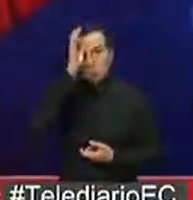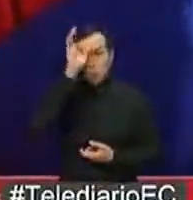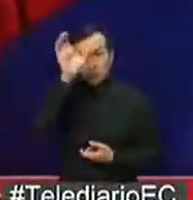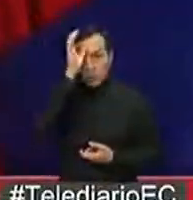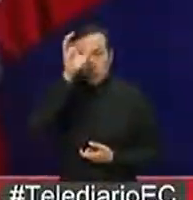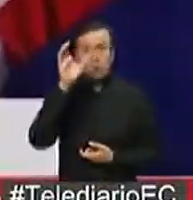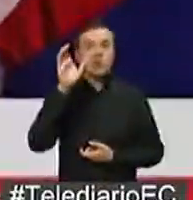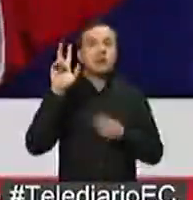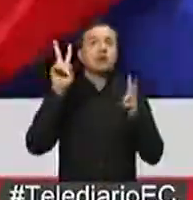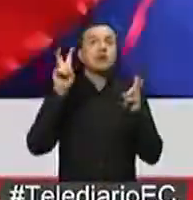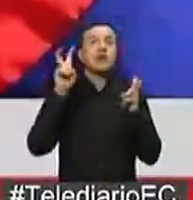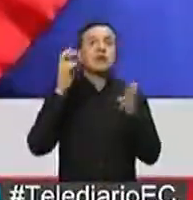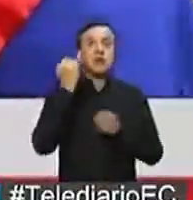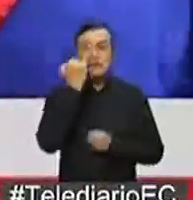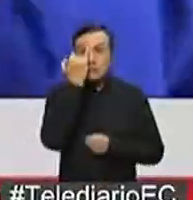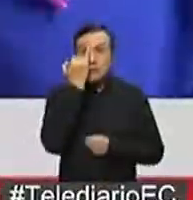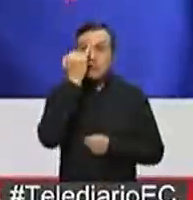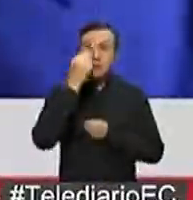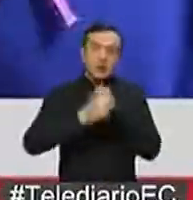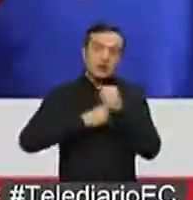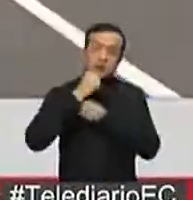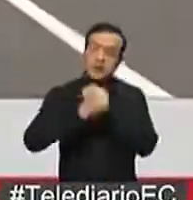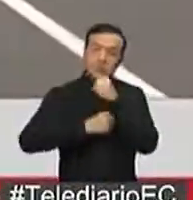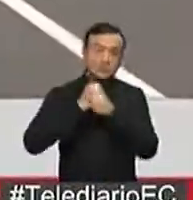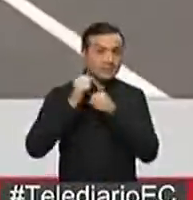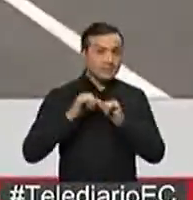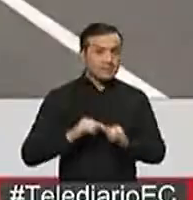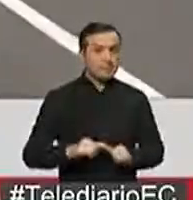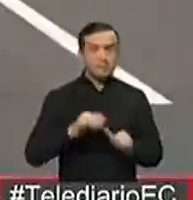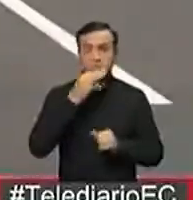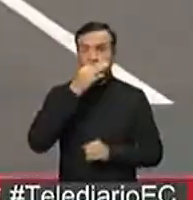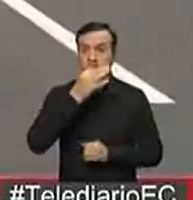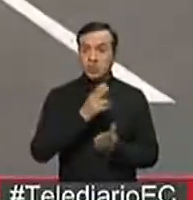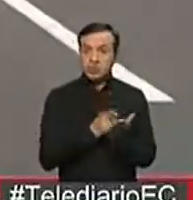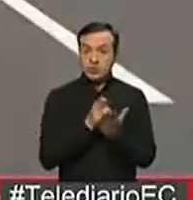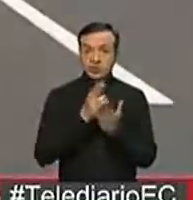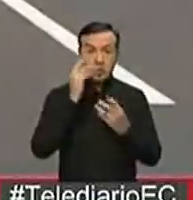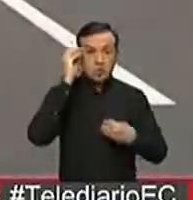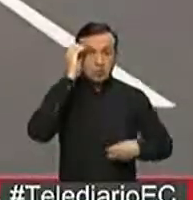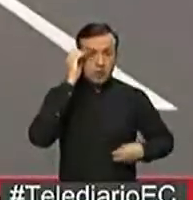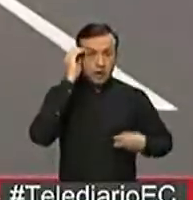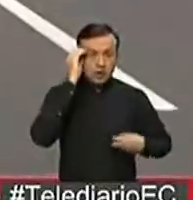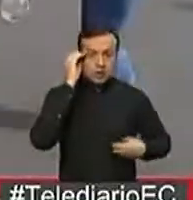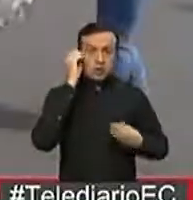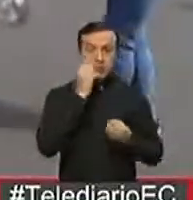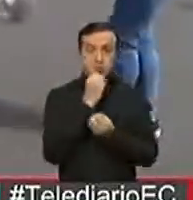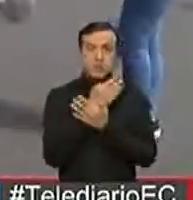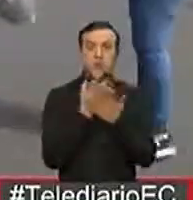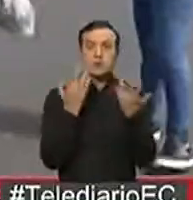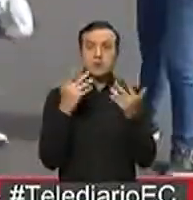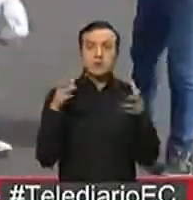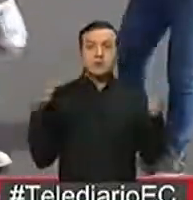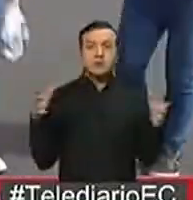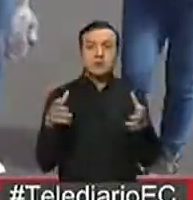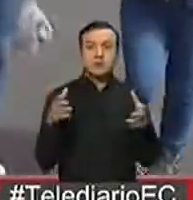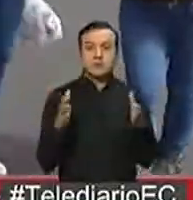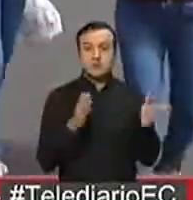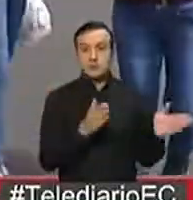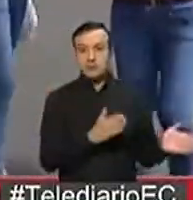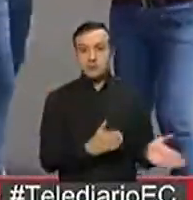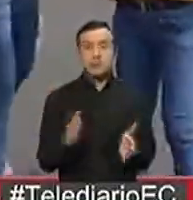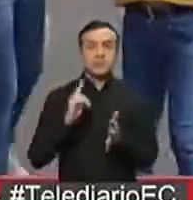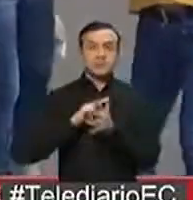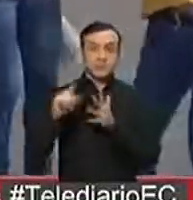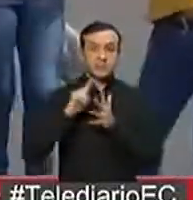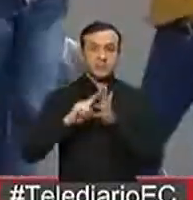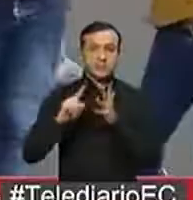indígena que venimos transcurriendo años y años. Honestidad es otro de los valores promovidos en este desfile, que rescató también el valor de la diversidad